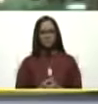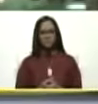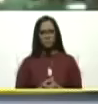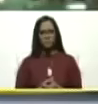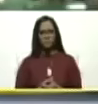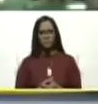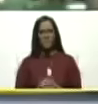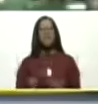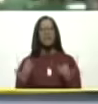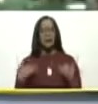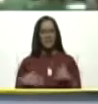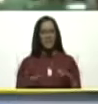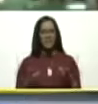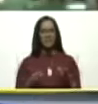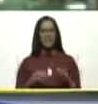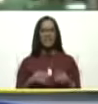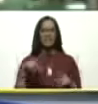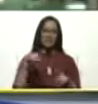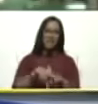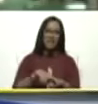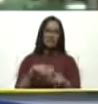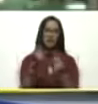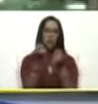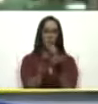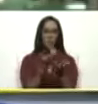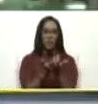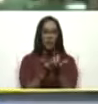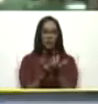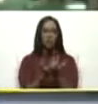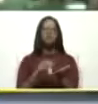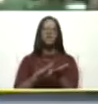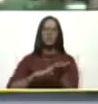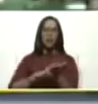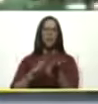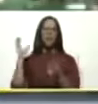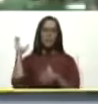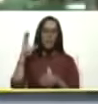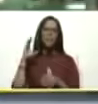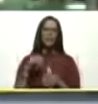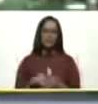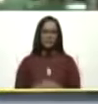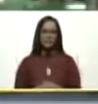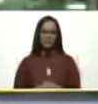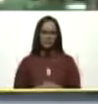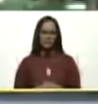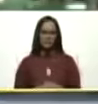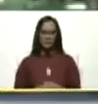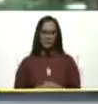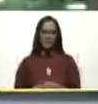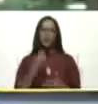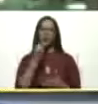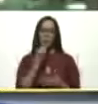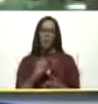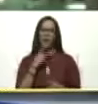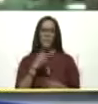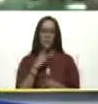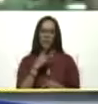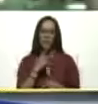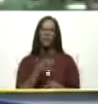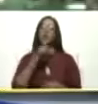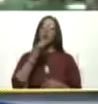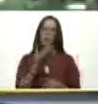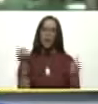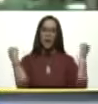Y a pesar de ese daño económico, recuperamos este país con buenas políticas, con